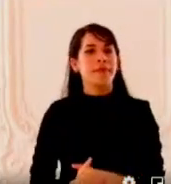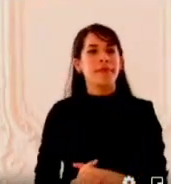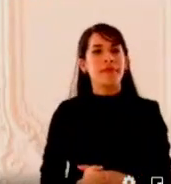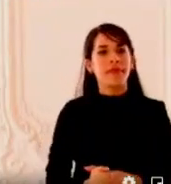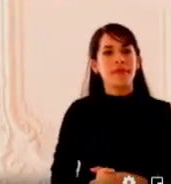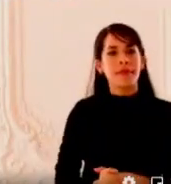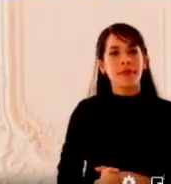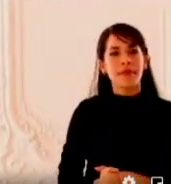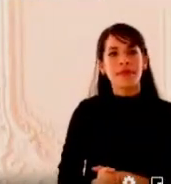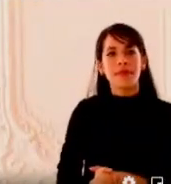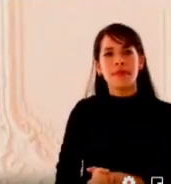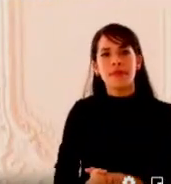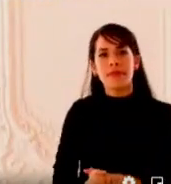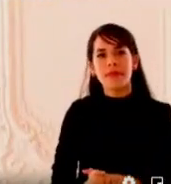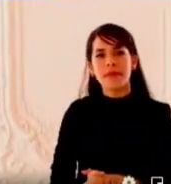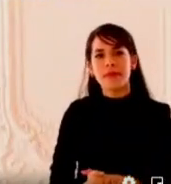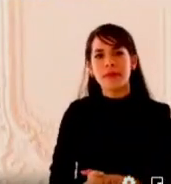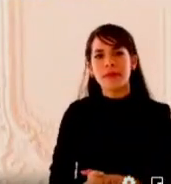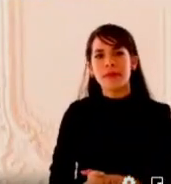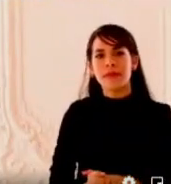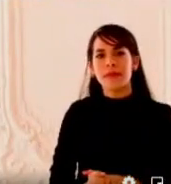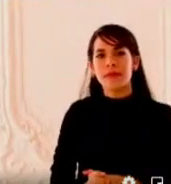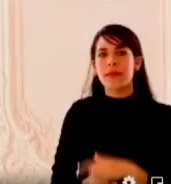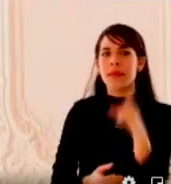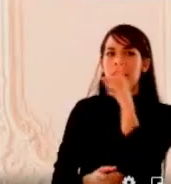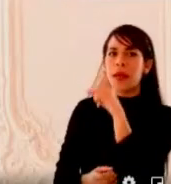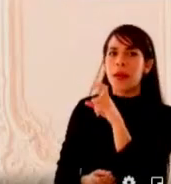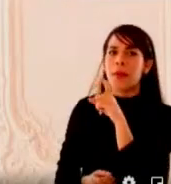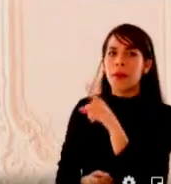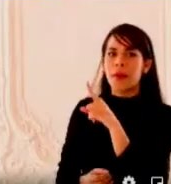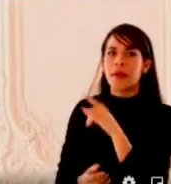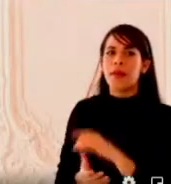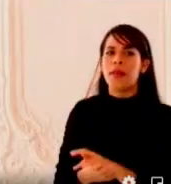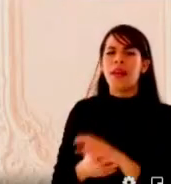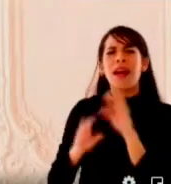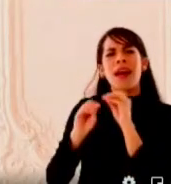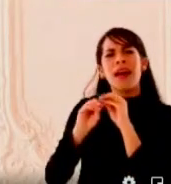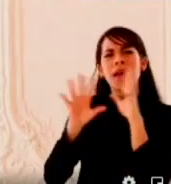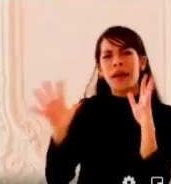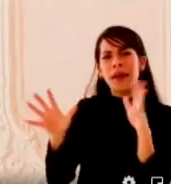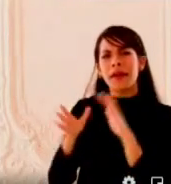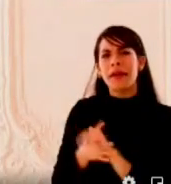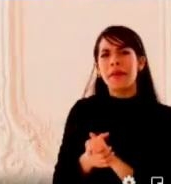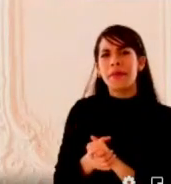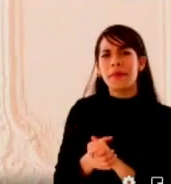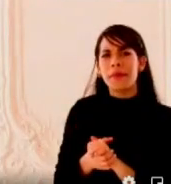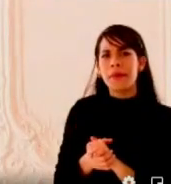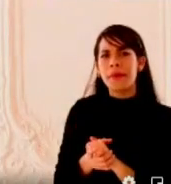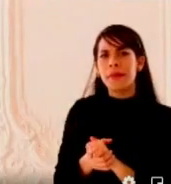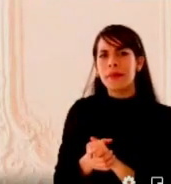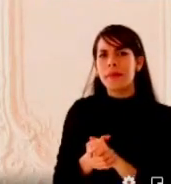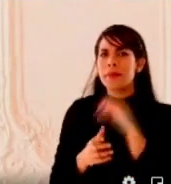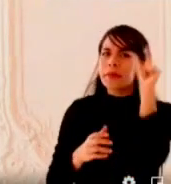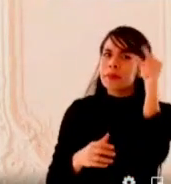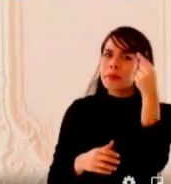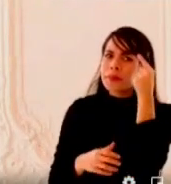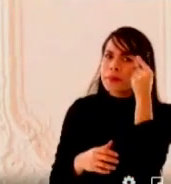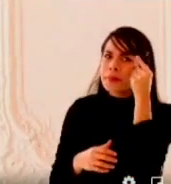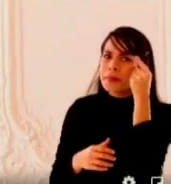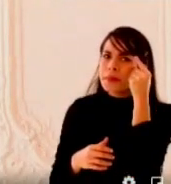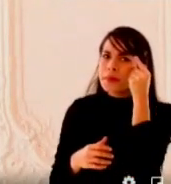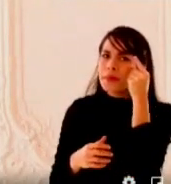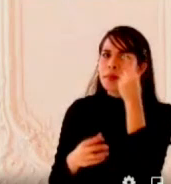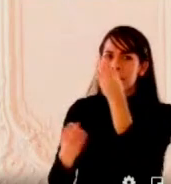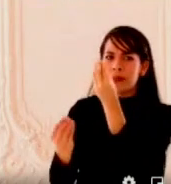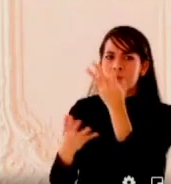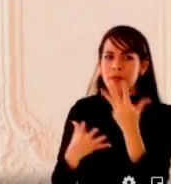las varias preguntas que tengo corrido, así que empiezo. La primera pregunta es una aclaración. El gobernador electo habló de, o Rosana Aguilar habló de